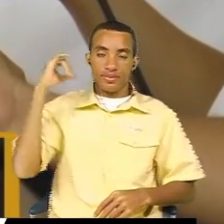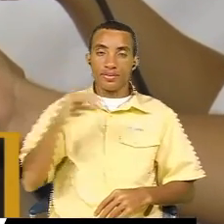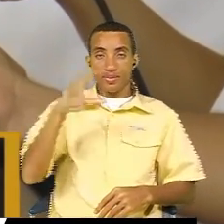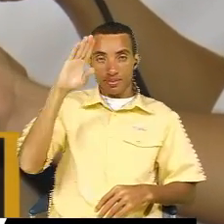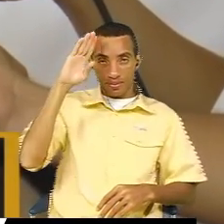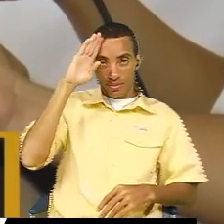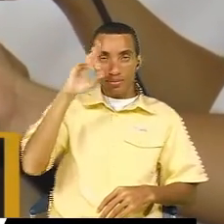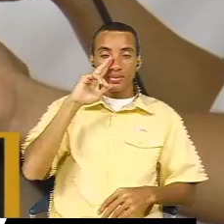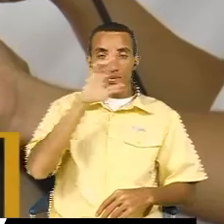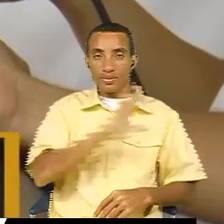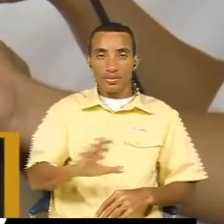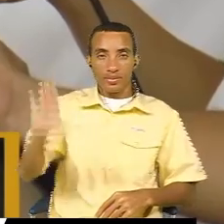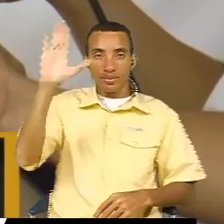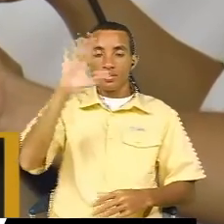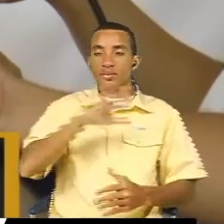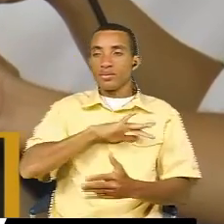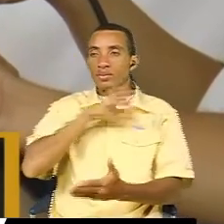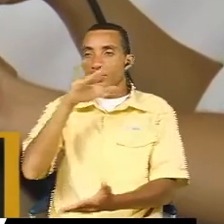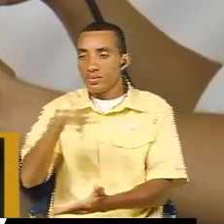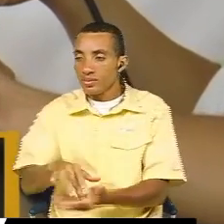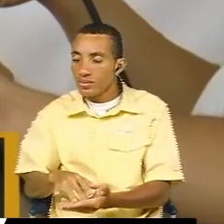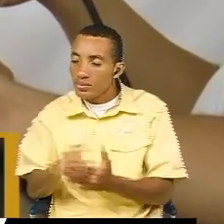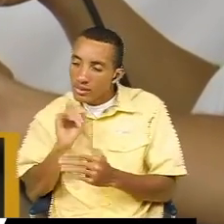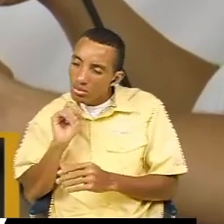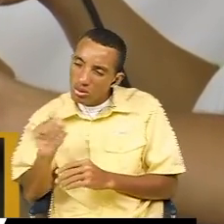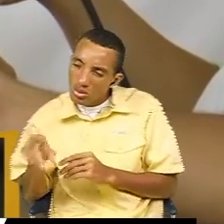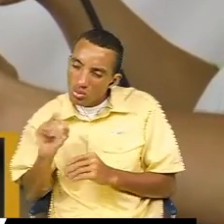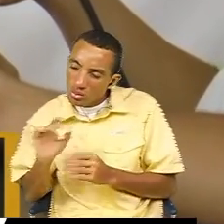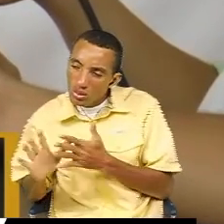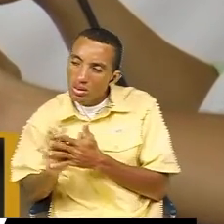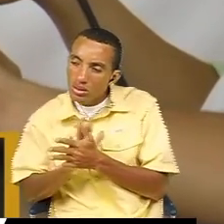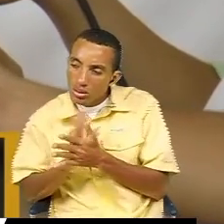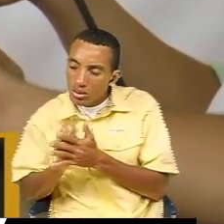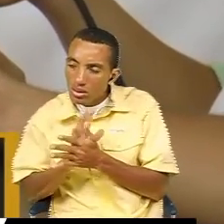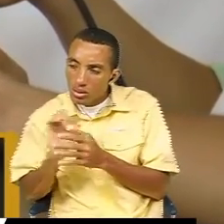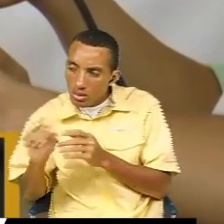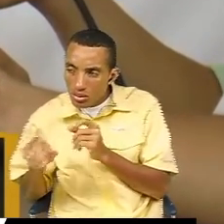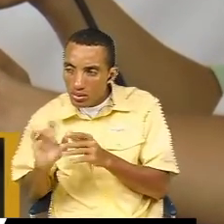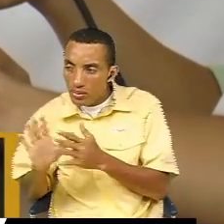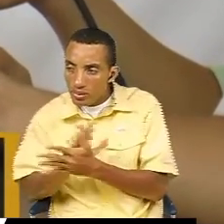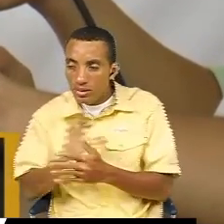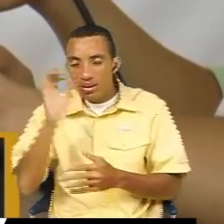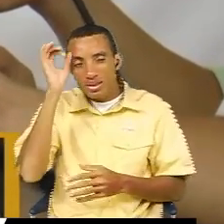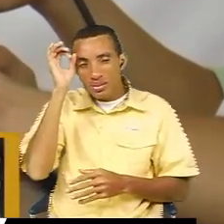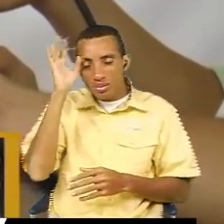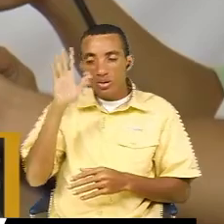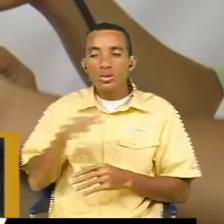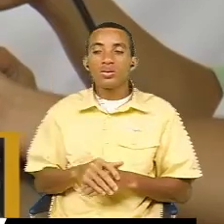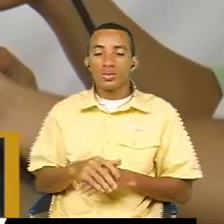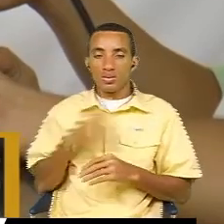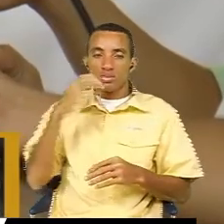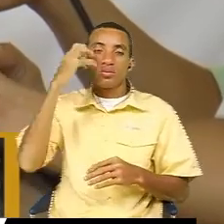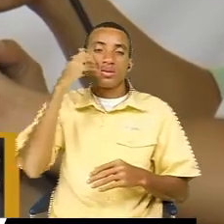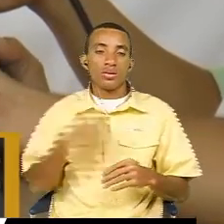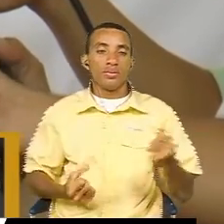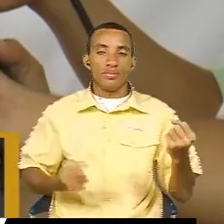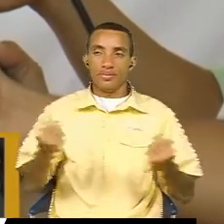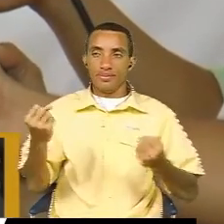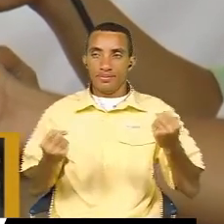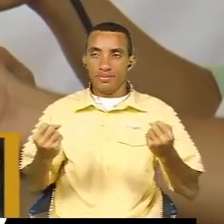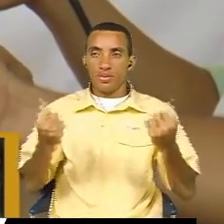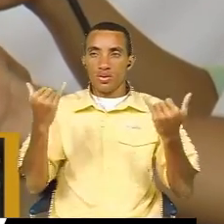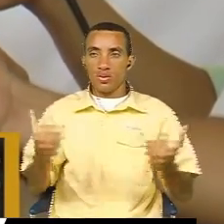toma las primeras indagaciones. Estamos ante el hecho del presunto hurto de un vehículo. Ya el día de